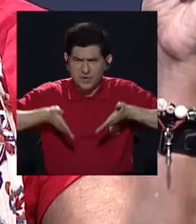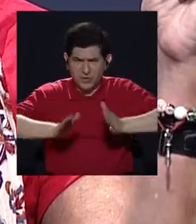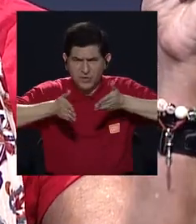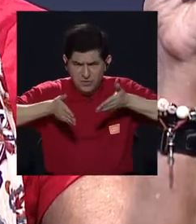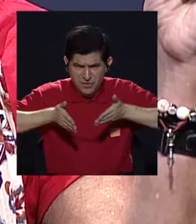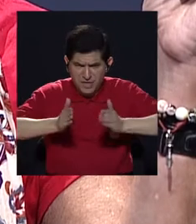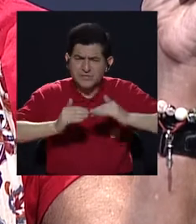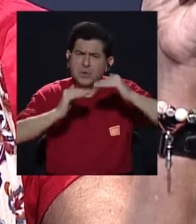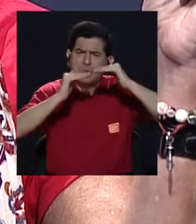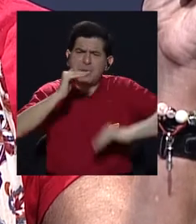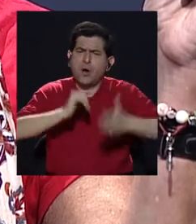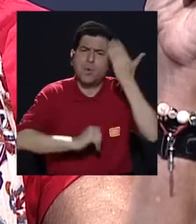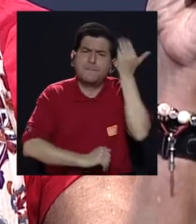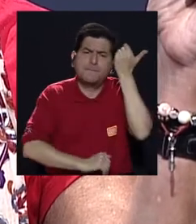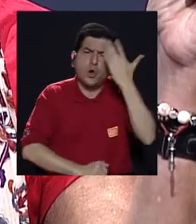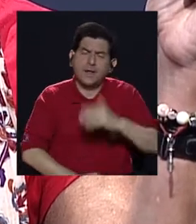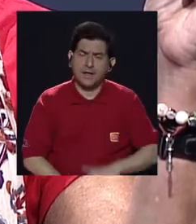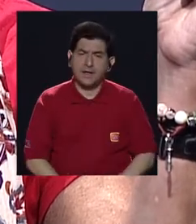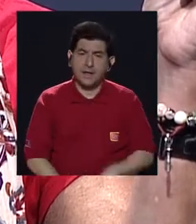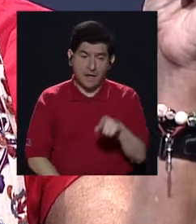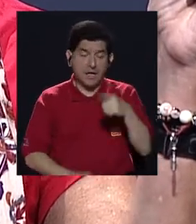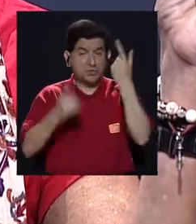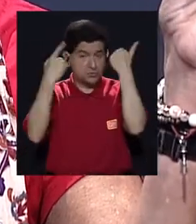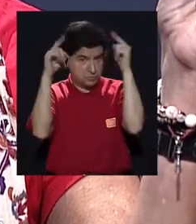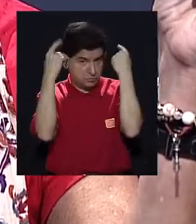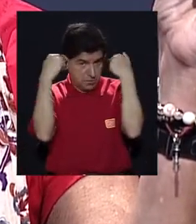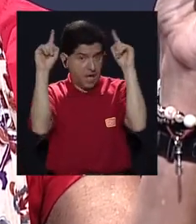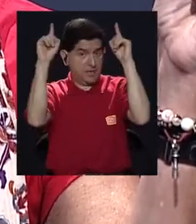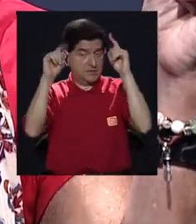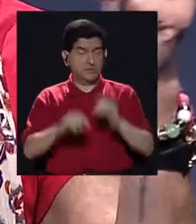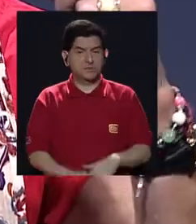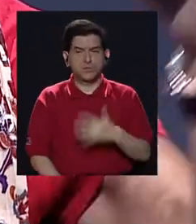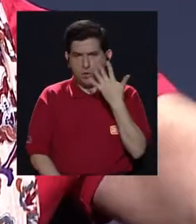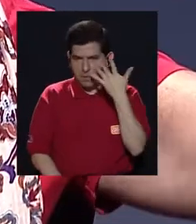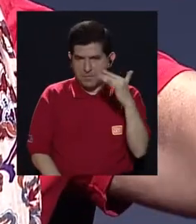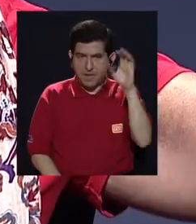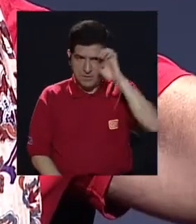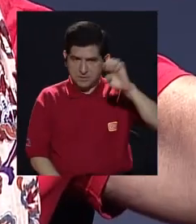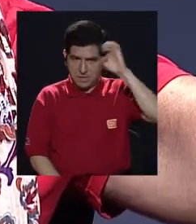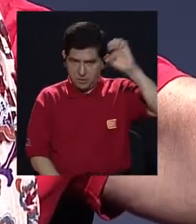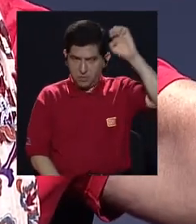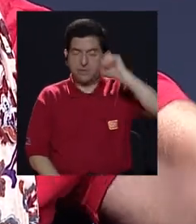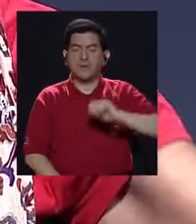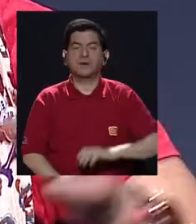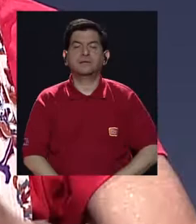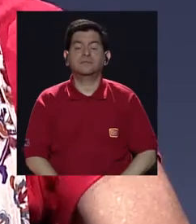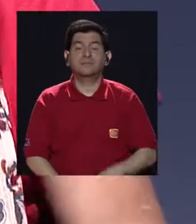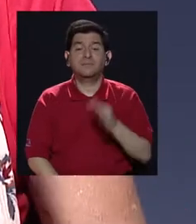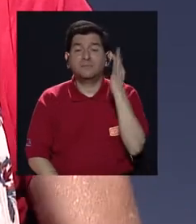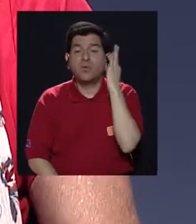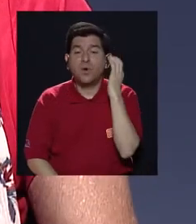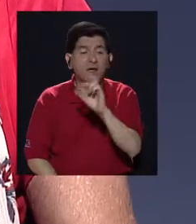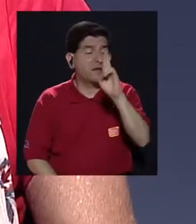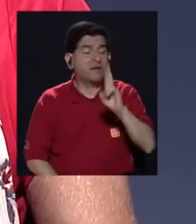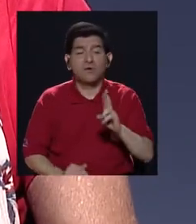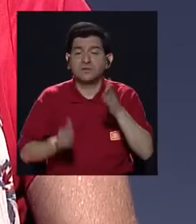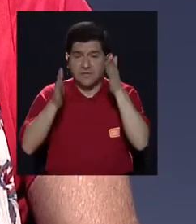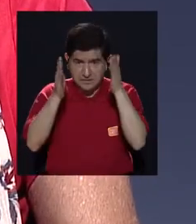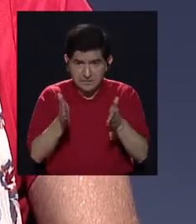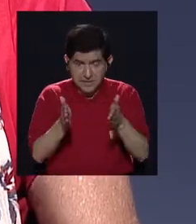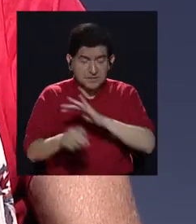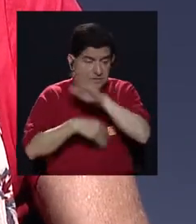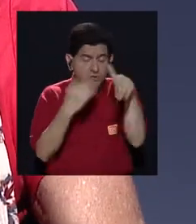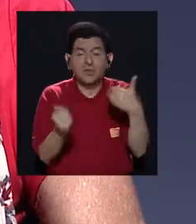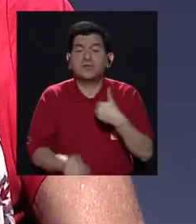de natalidad relativamente bajo que eso es un éxito porque nos parecemos a los europeos porque la mujer en costa rica